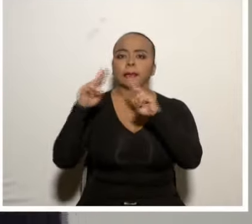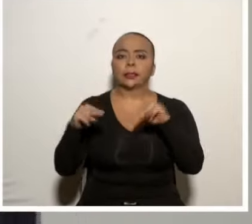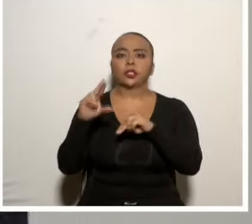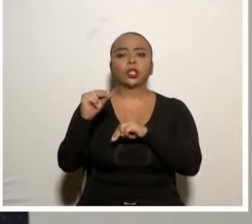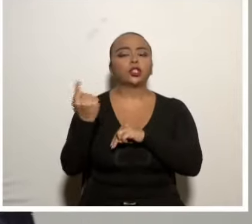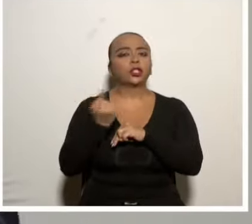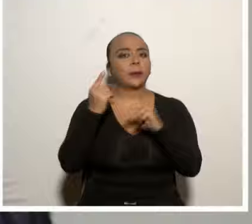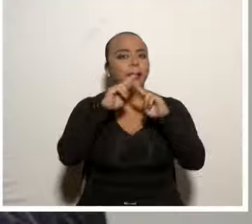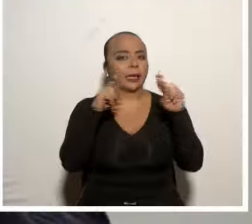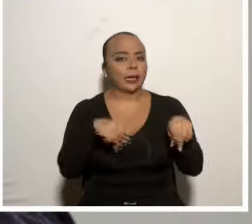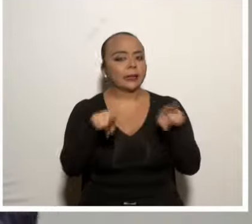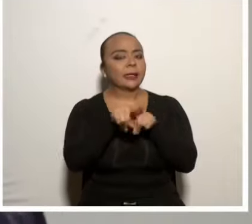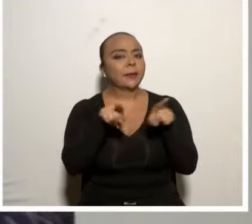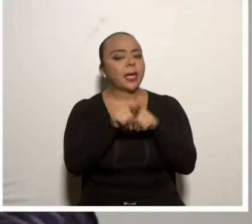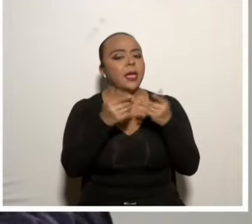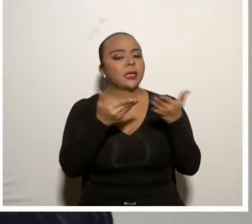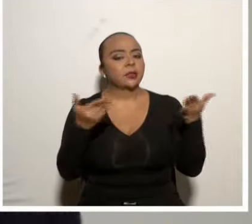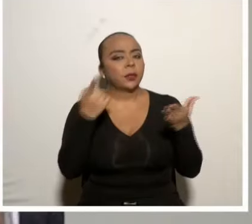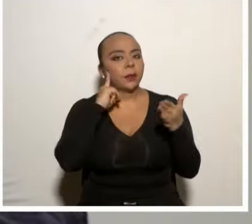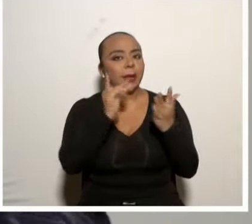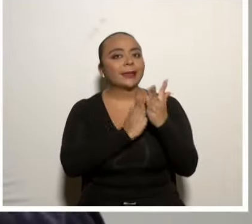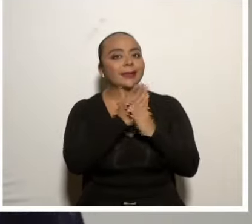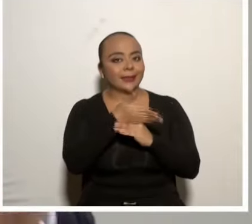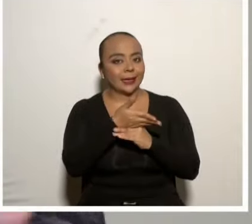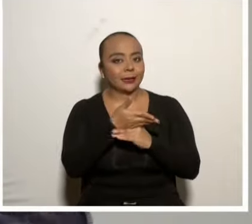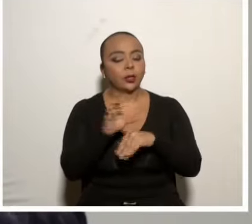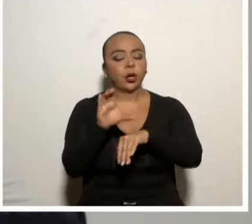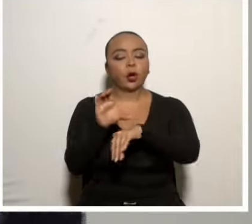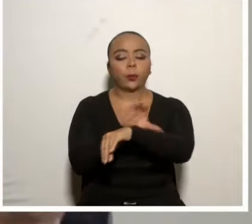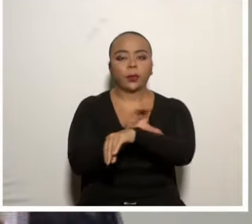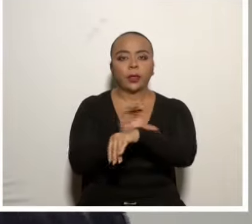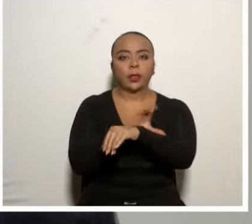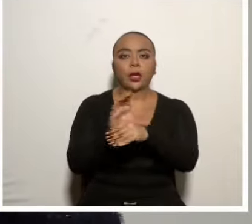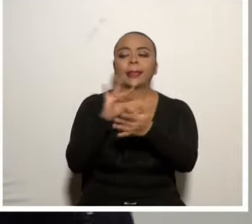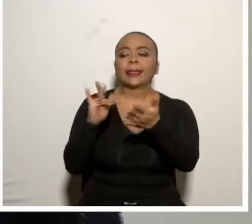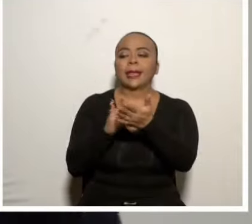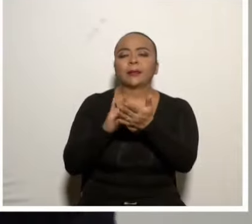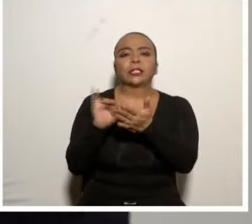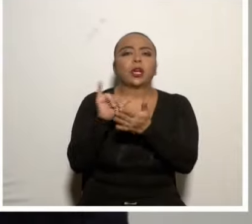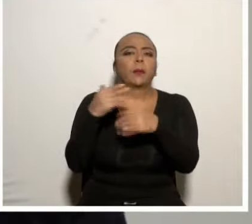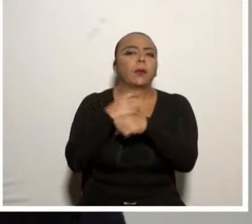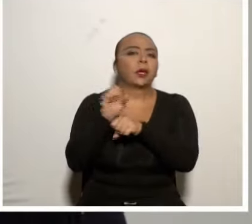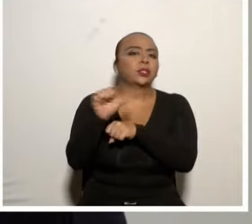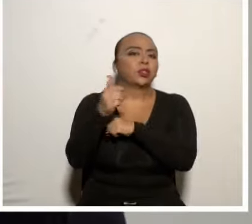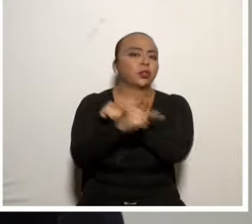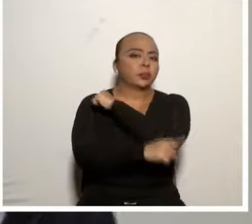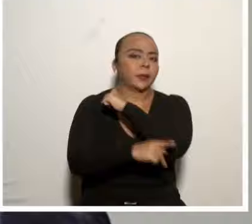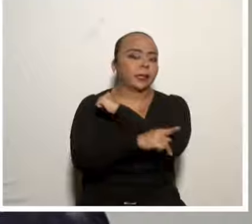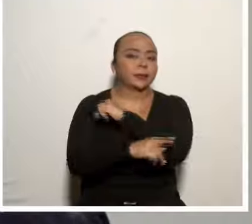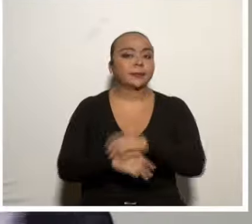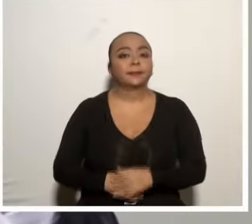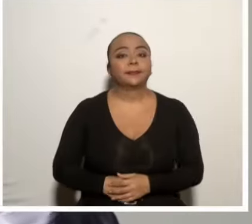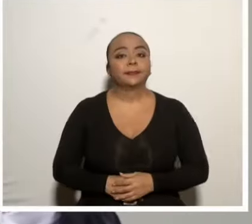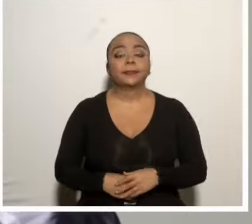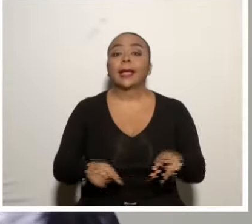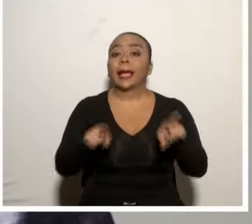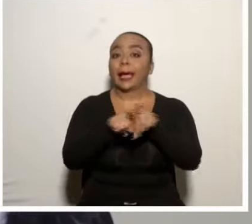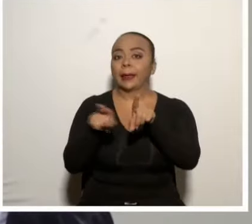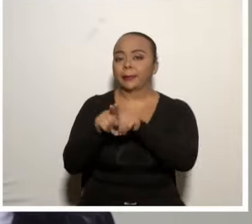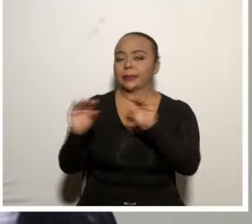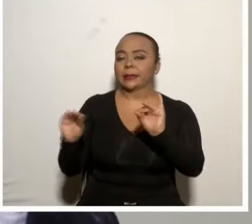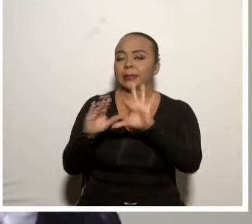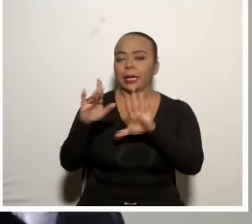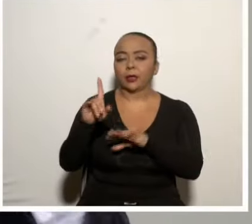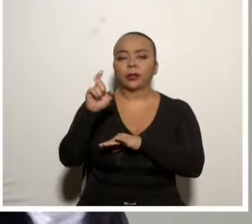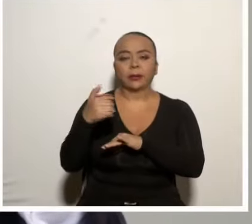la conectividad, sino también los instrumentos para accesar a ella, computadoras, tablets, como lo han hecho otros países también. Además, por supuesto, tenemos